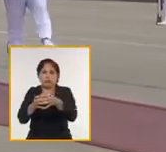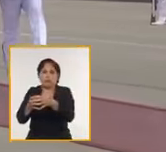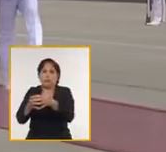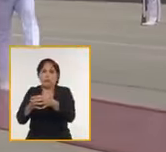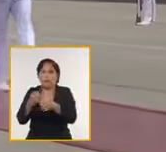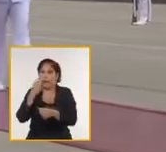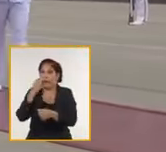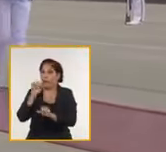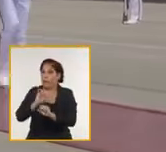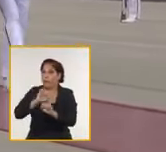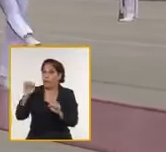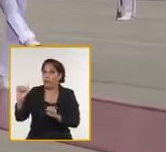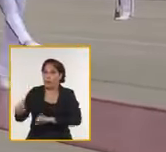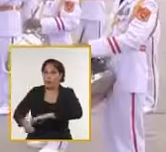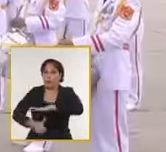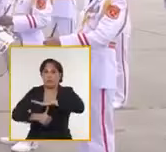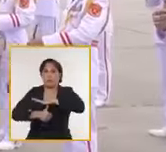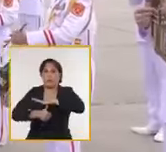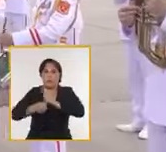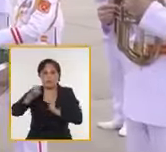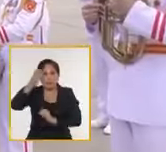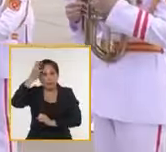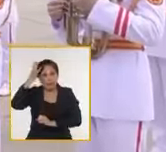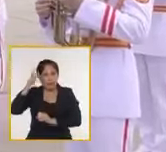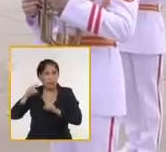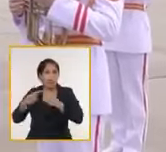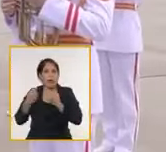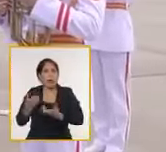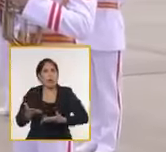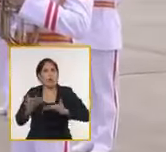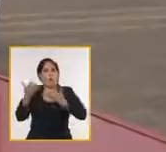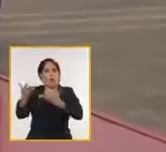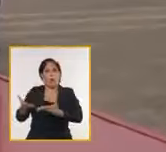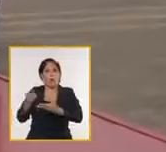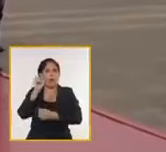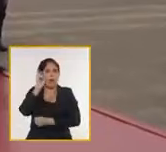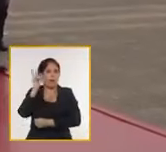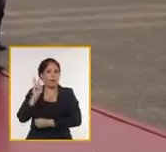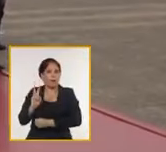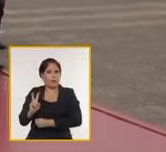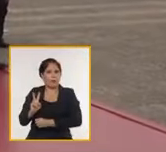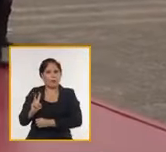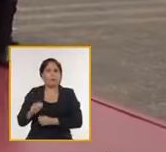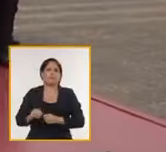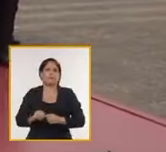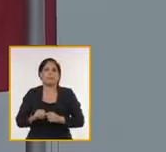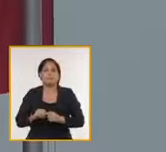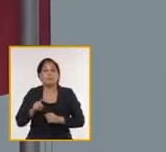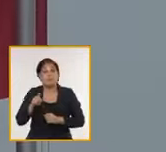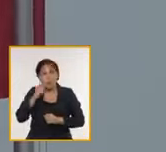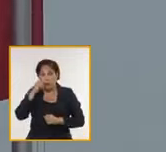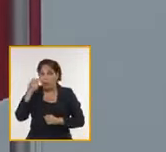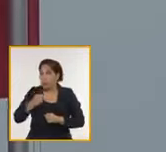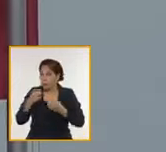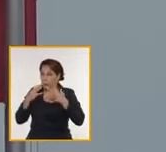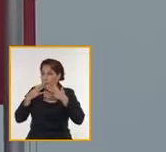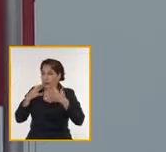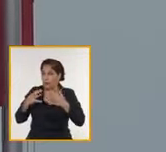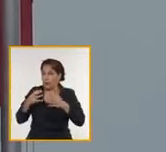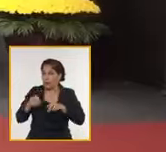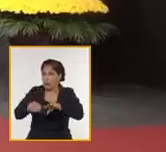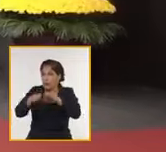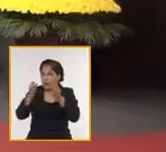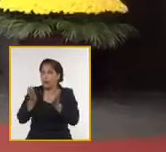este lunes el presidente de la República, Miguel Díaz-Canel Bermúdez, para rendirle honores al tío Jo, un hombre de trascendencia universal